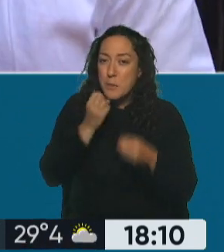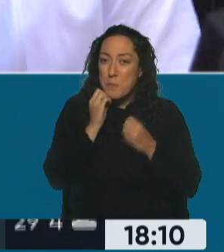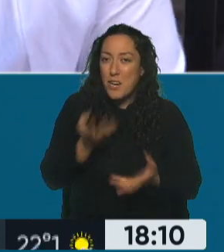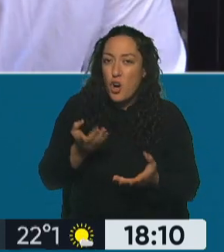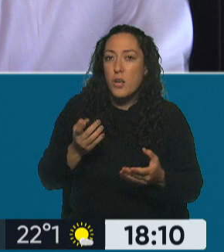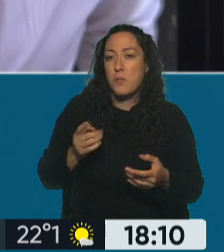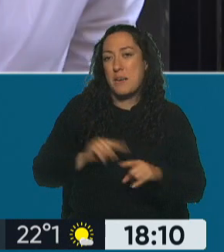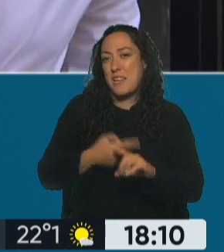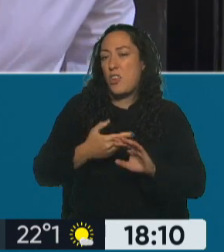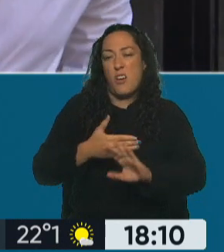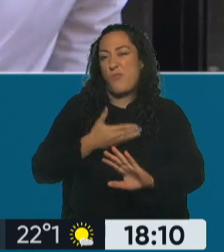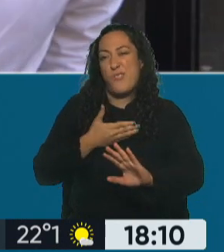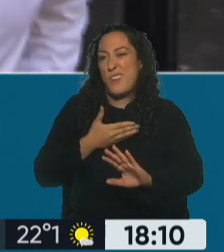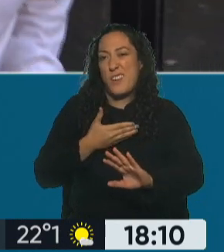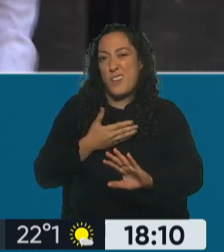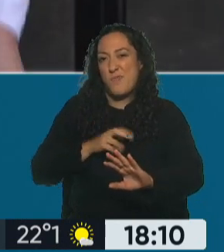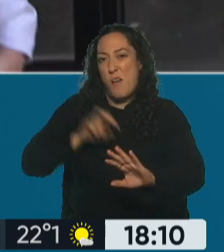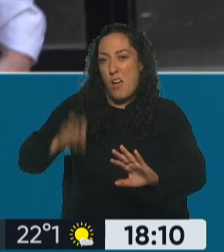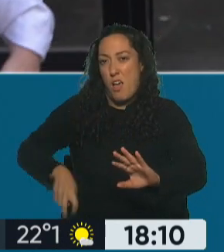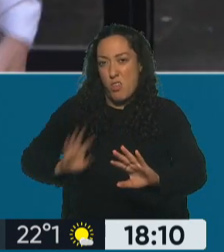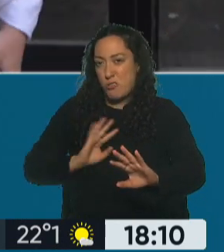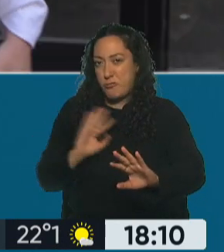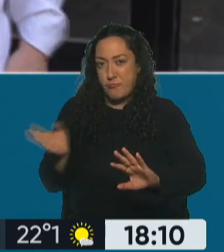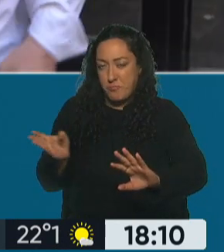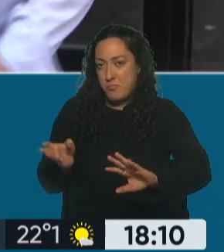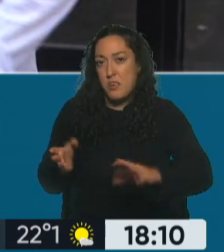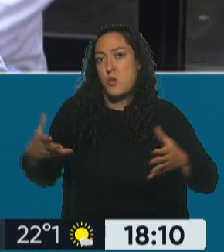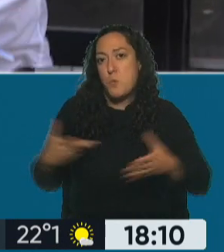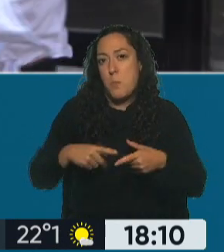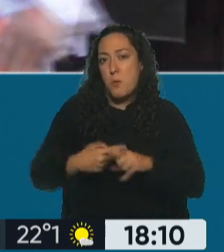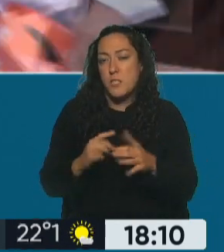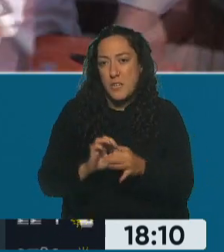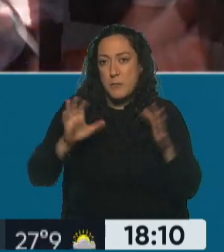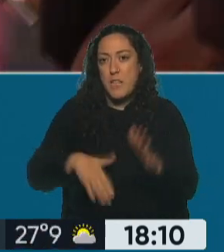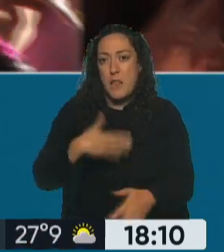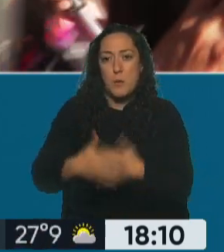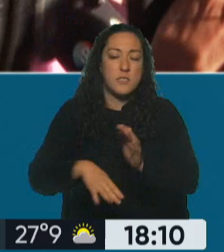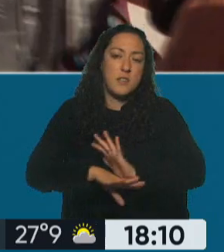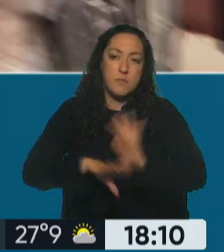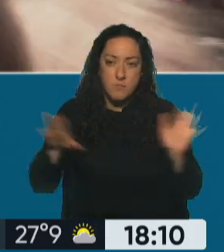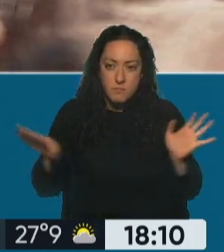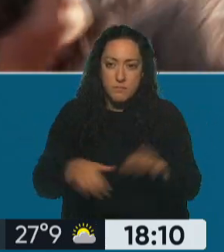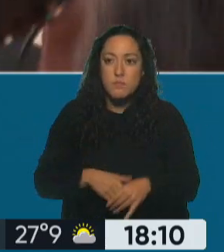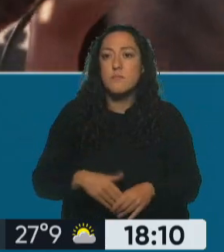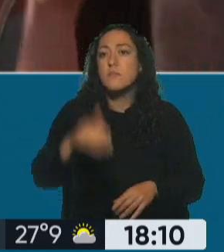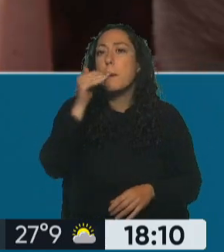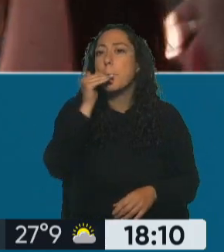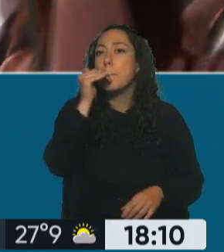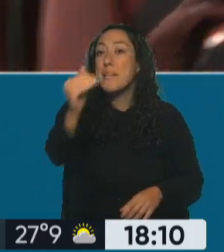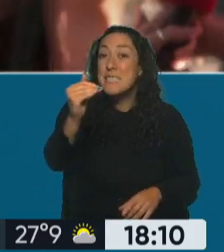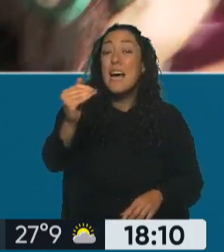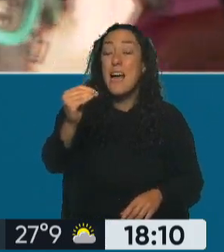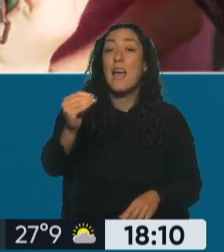es decir, se sale directamente de lo que es la Libertad Avanza, y con un mensaje que